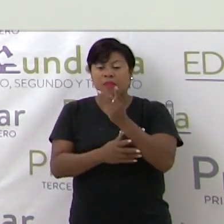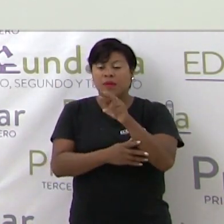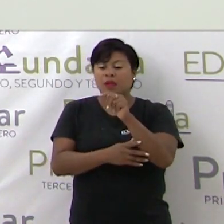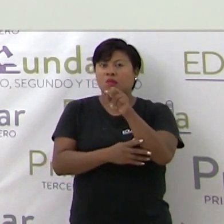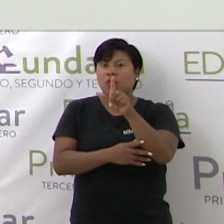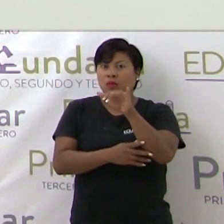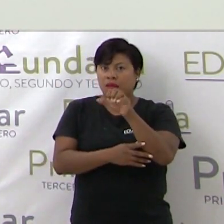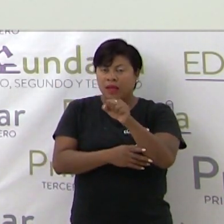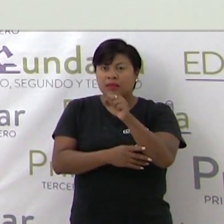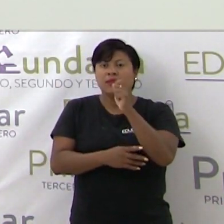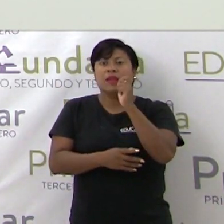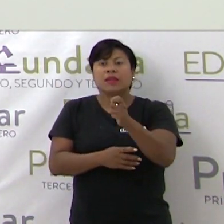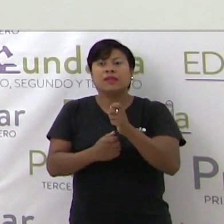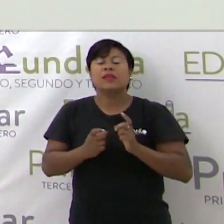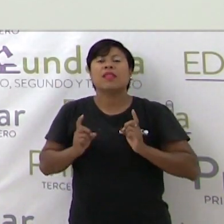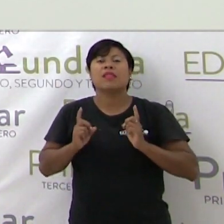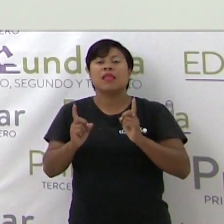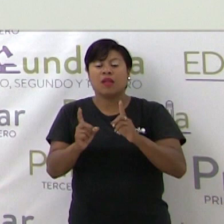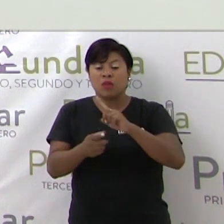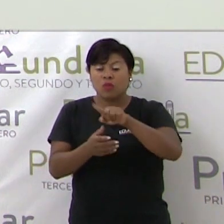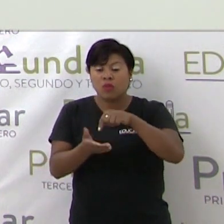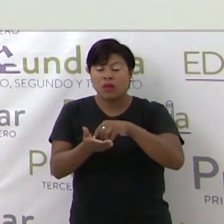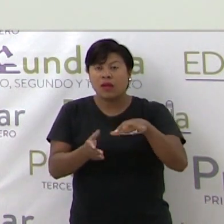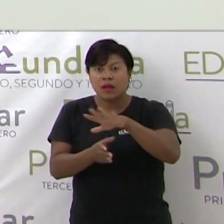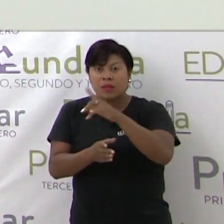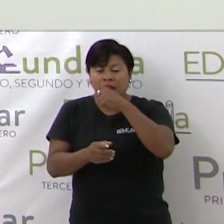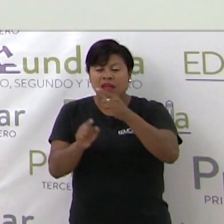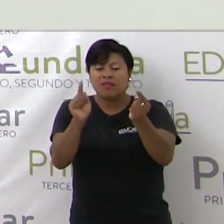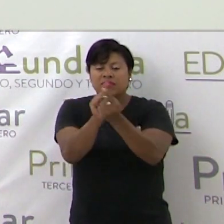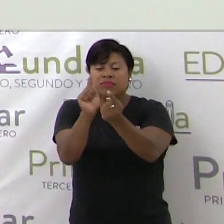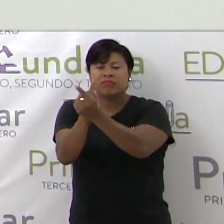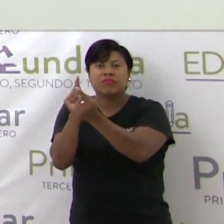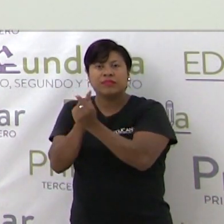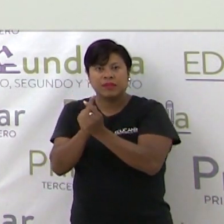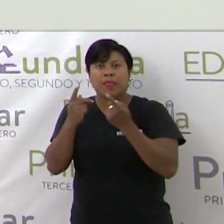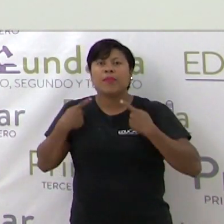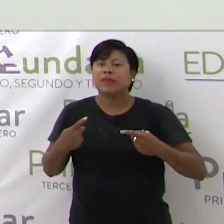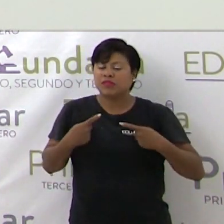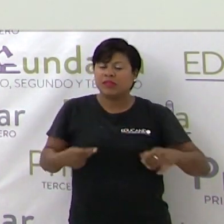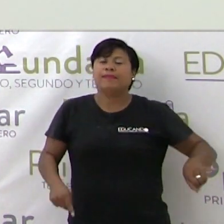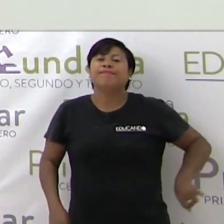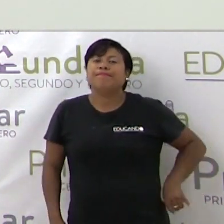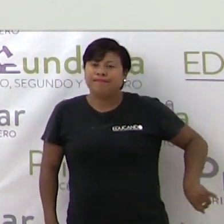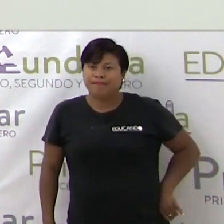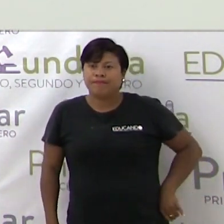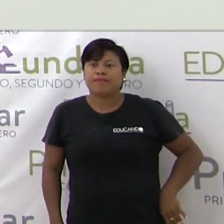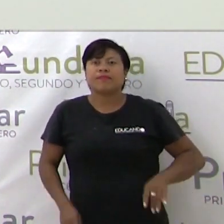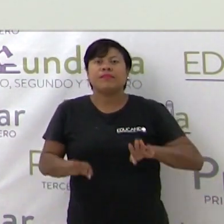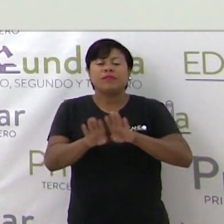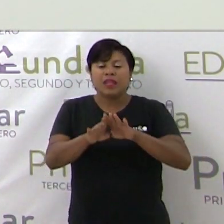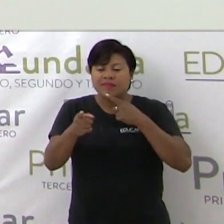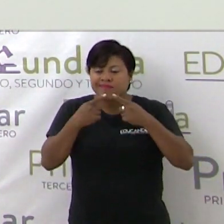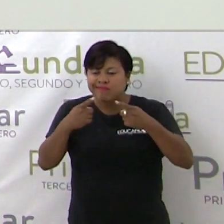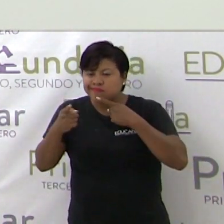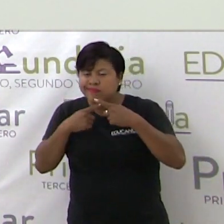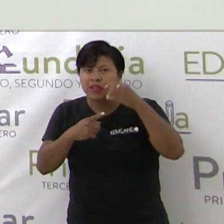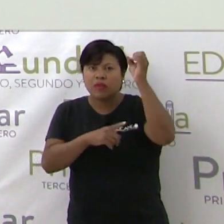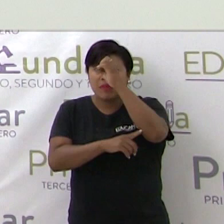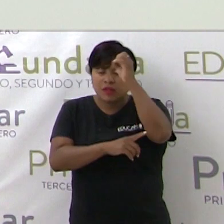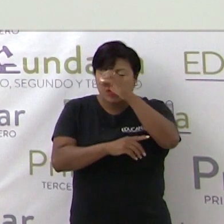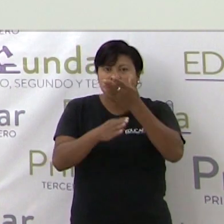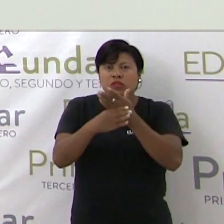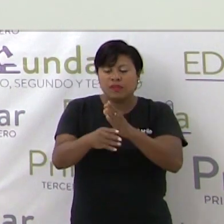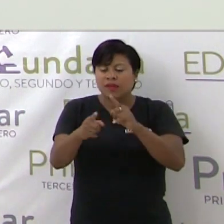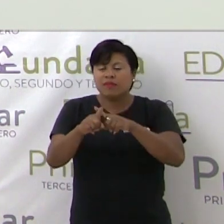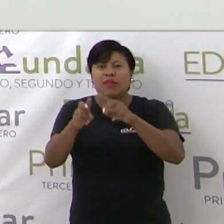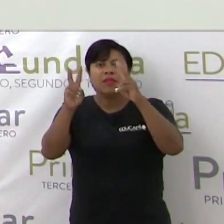son propiciar un espacio para el encuentro de personas interesadas en intercambiar opiniones acerca de